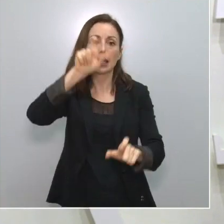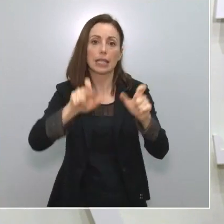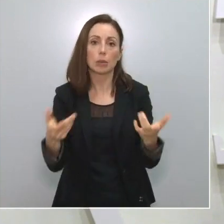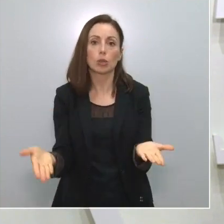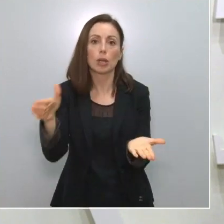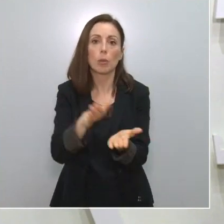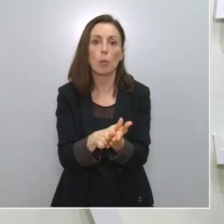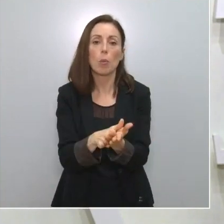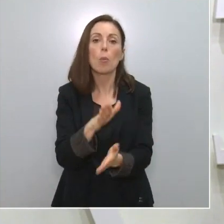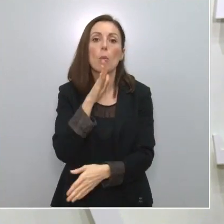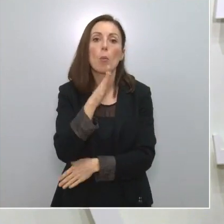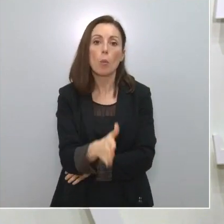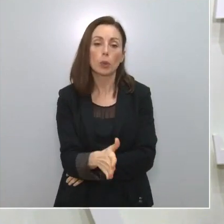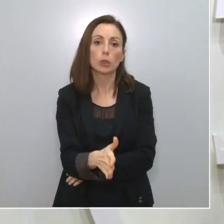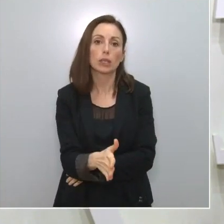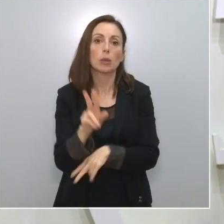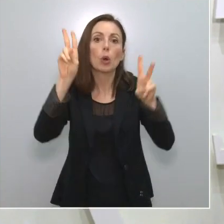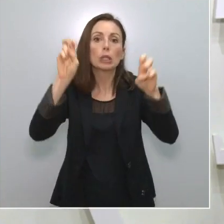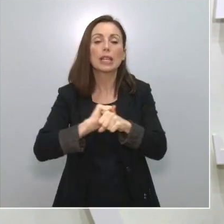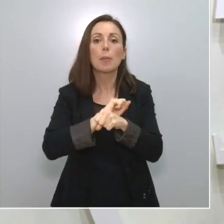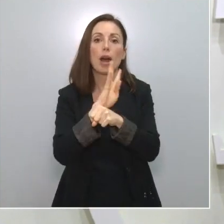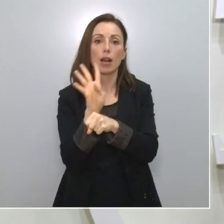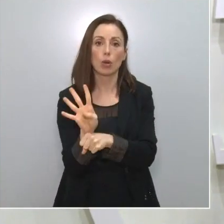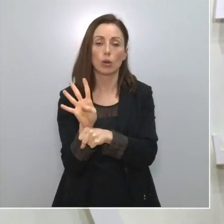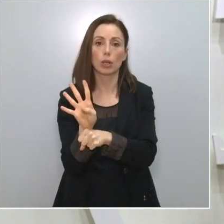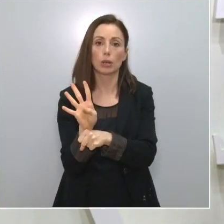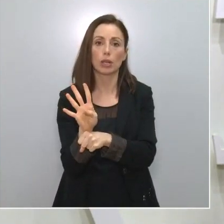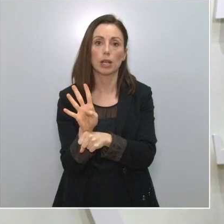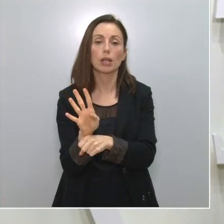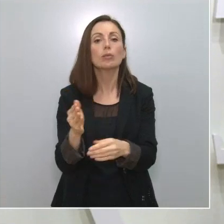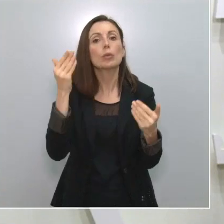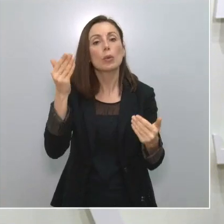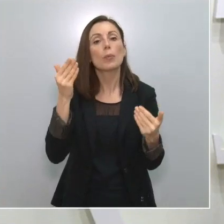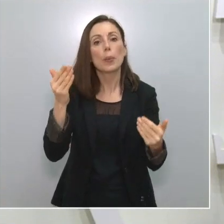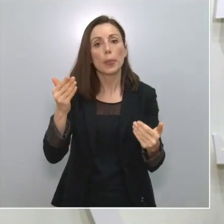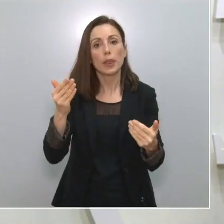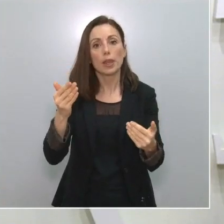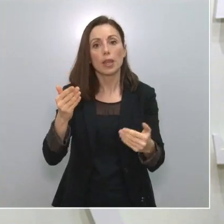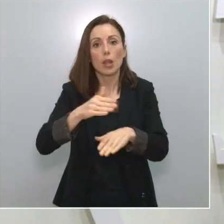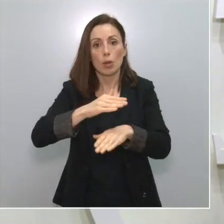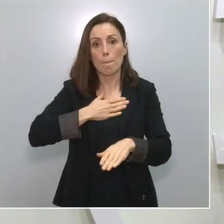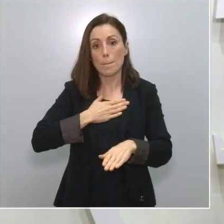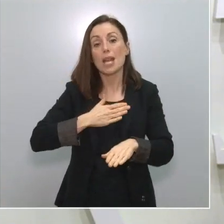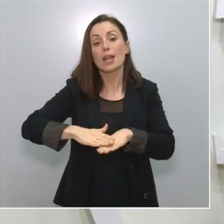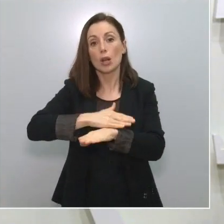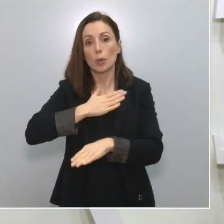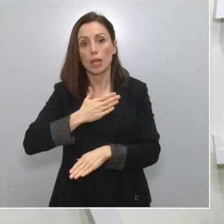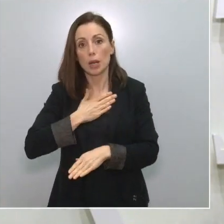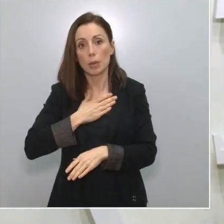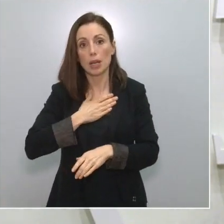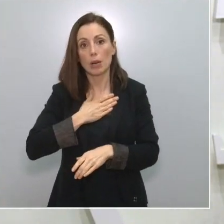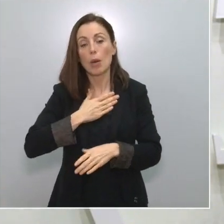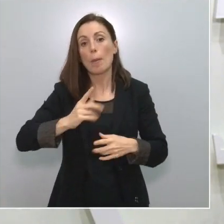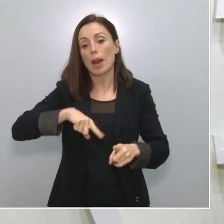por culpa del coronavirus. Mis más sinceras condolencias y las de todo mi gobierno para sus seres queridos y para sus